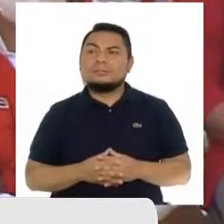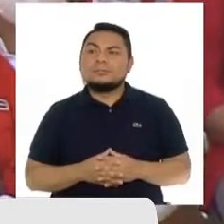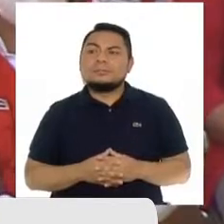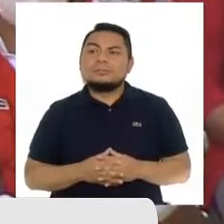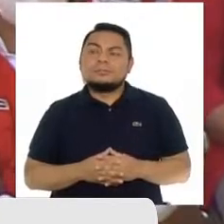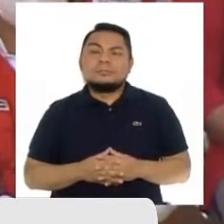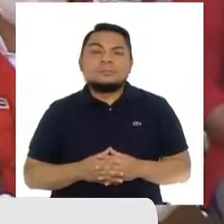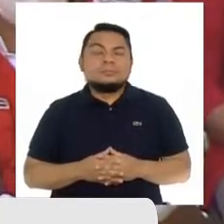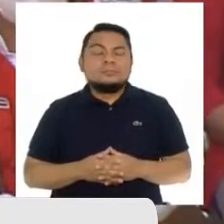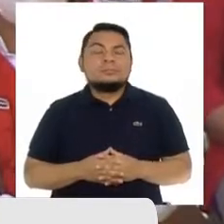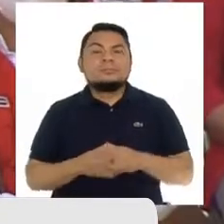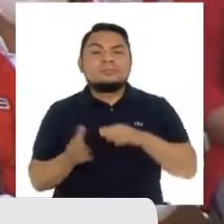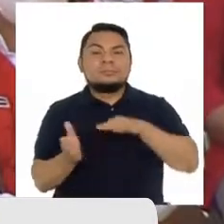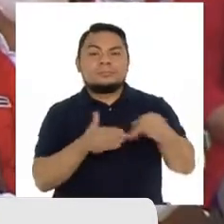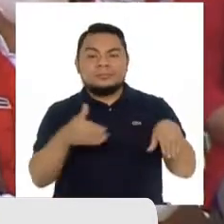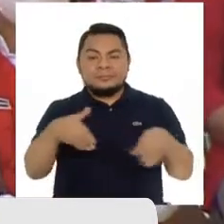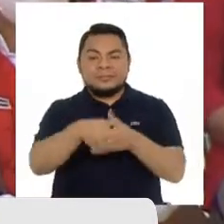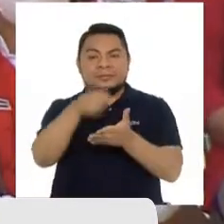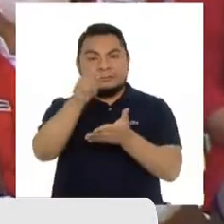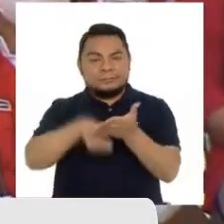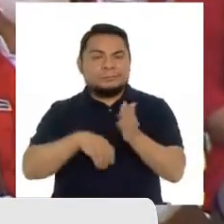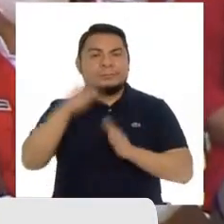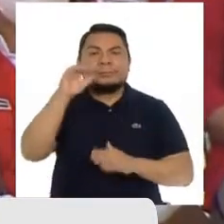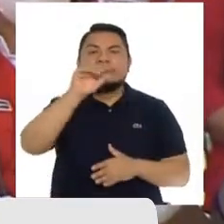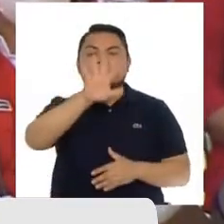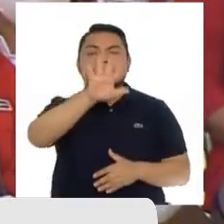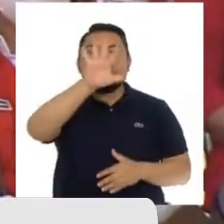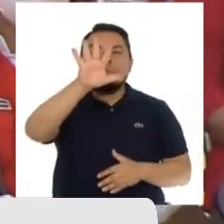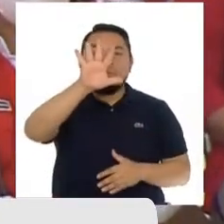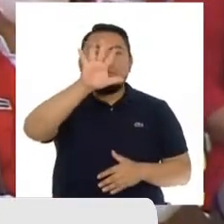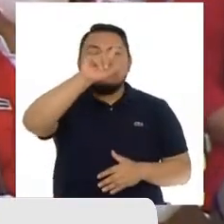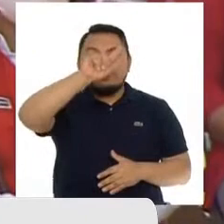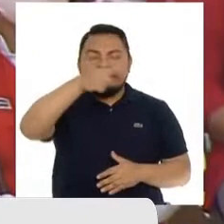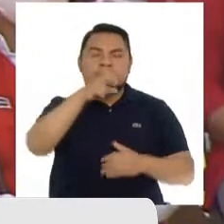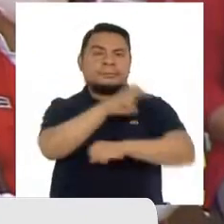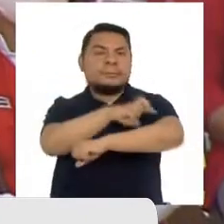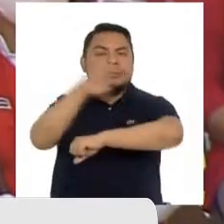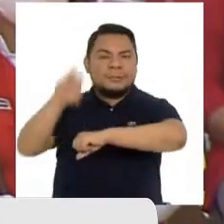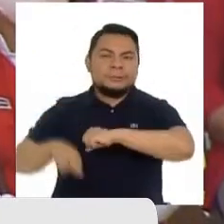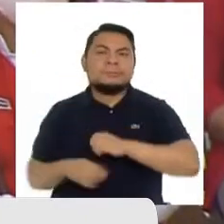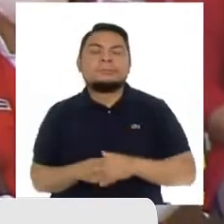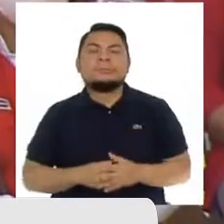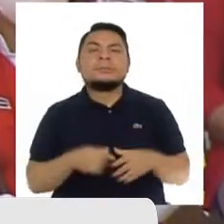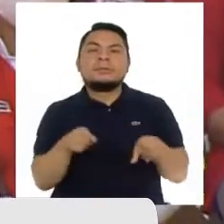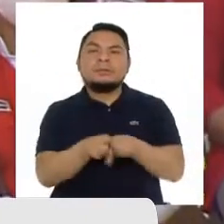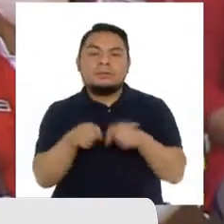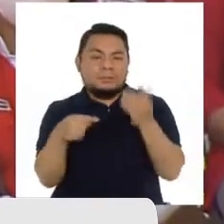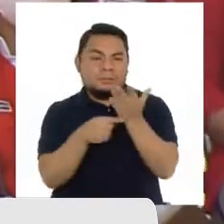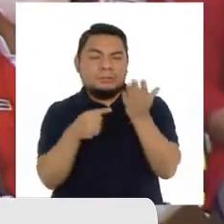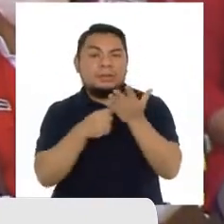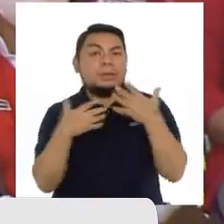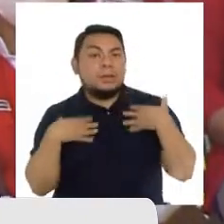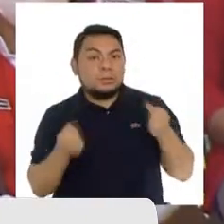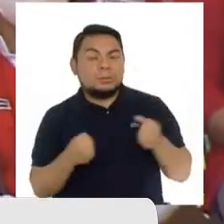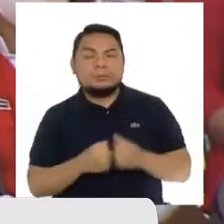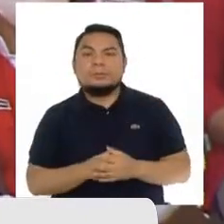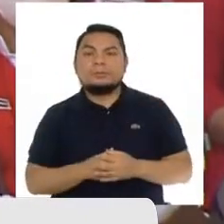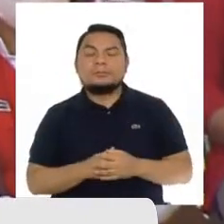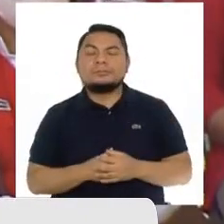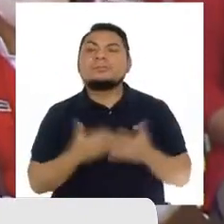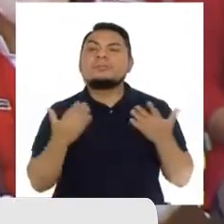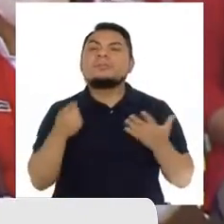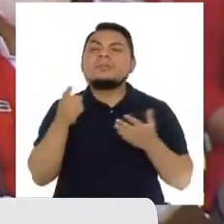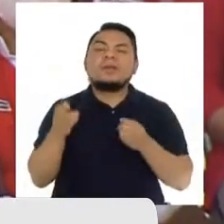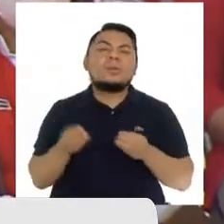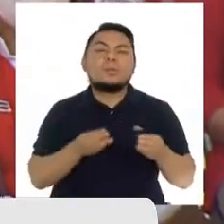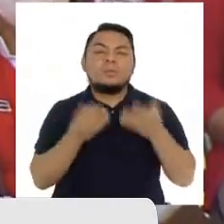contratación de más de 55 mil profesionales y técnicos de la salud en las